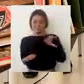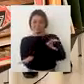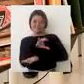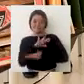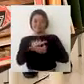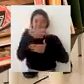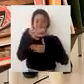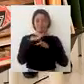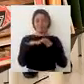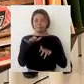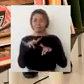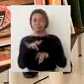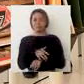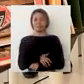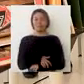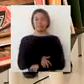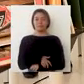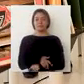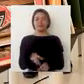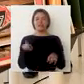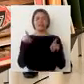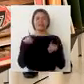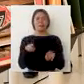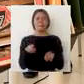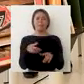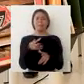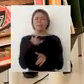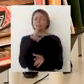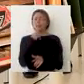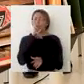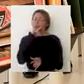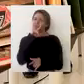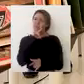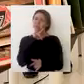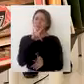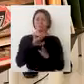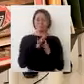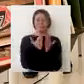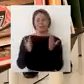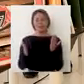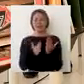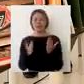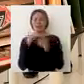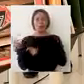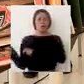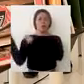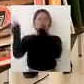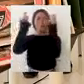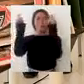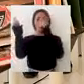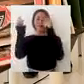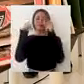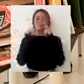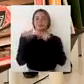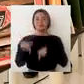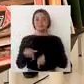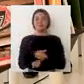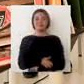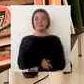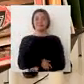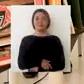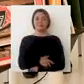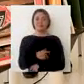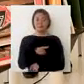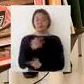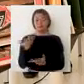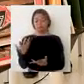pues un amante de toda la literatura fantástica y los juegos de rol. Y es el que lidera